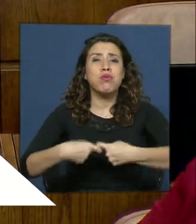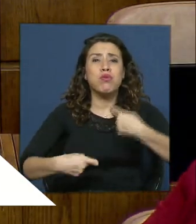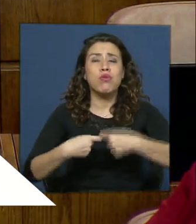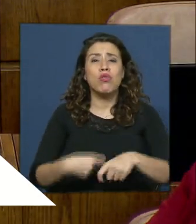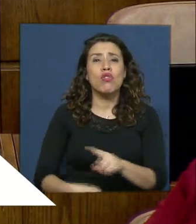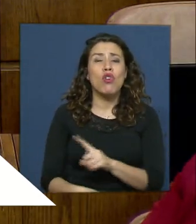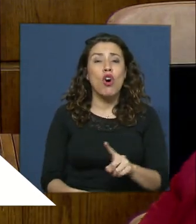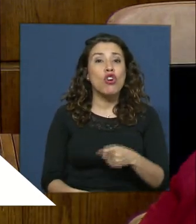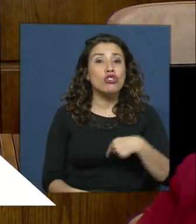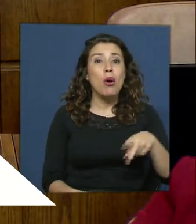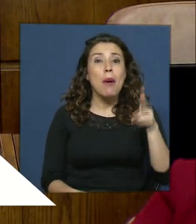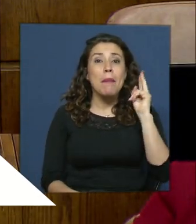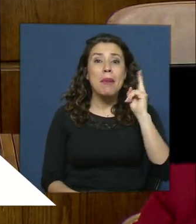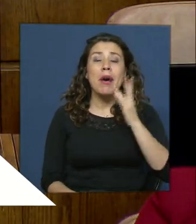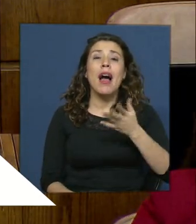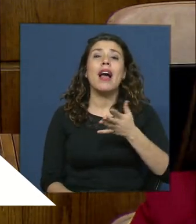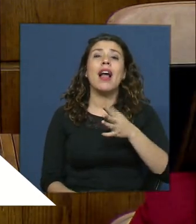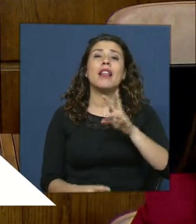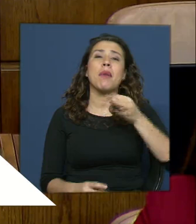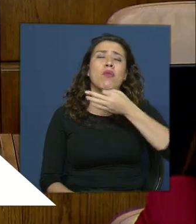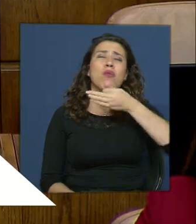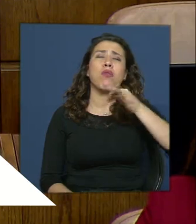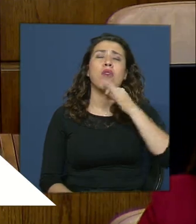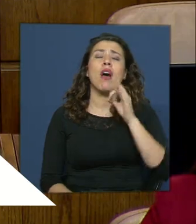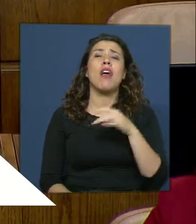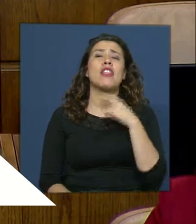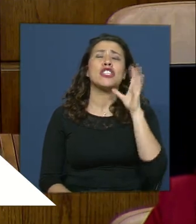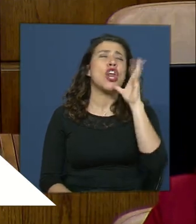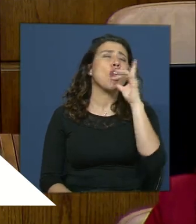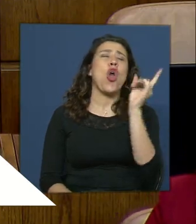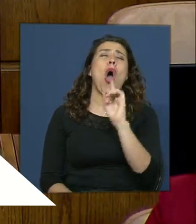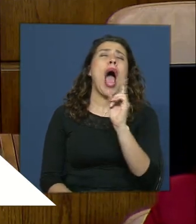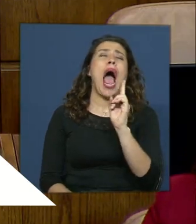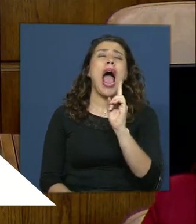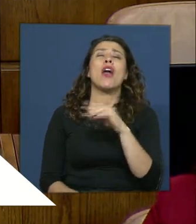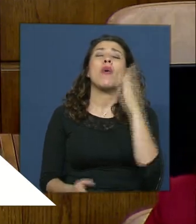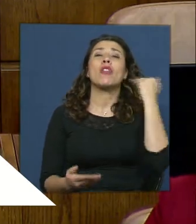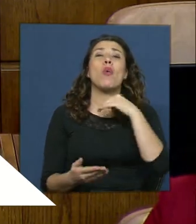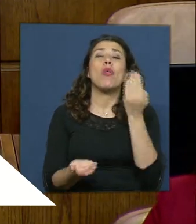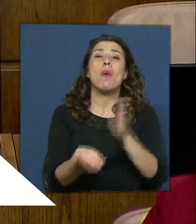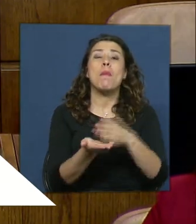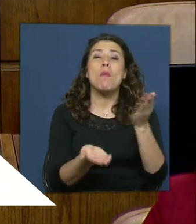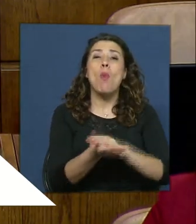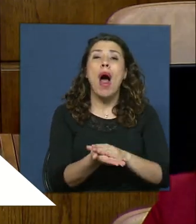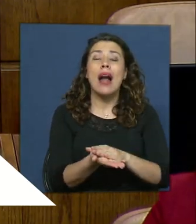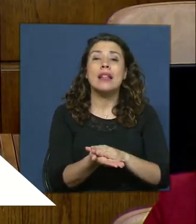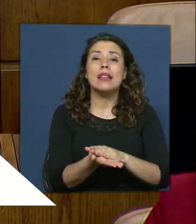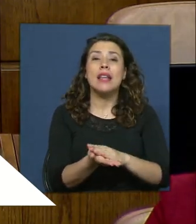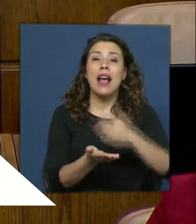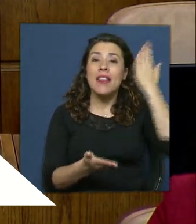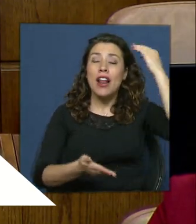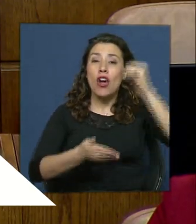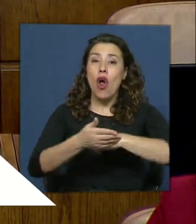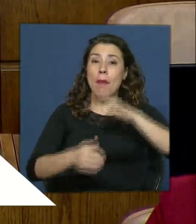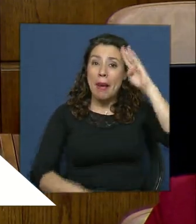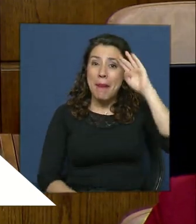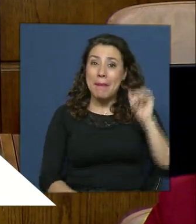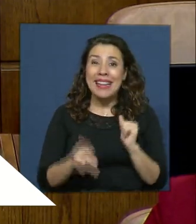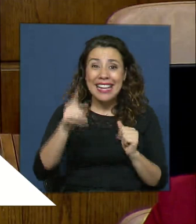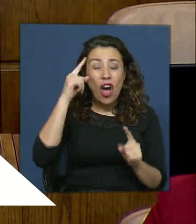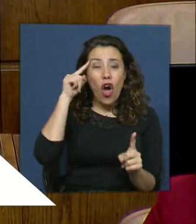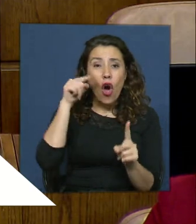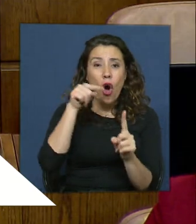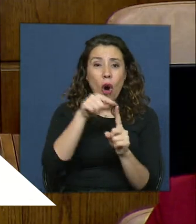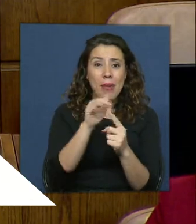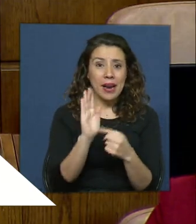que queremos prohibir es un discurso que cuestiona o niega la realidad de los crímenes de lesa humanidad cometidos en la dictadura. Ese es el espíritu